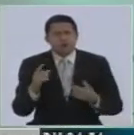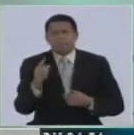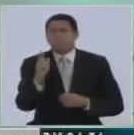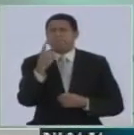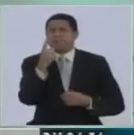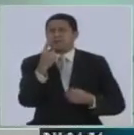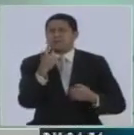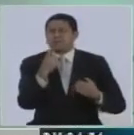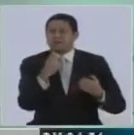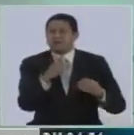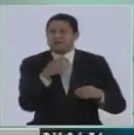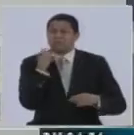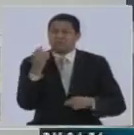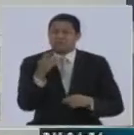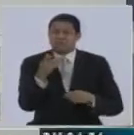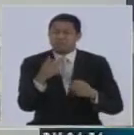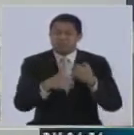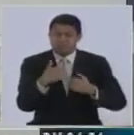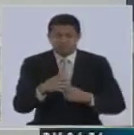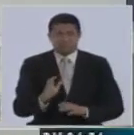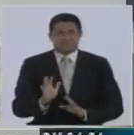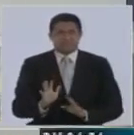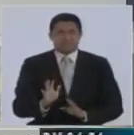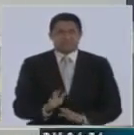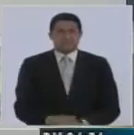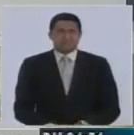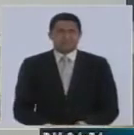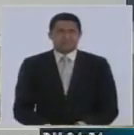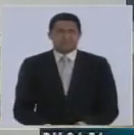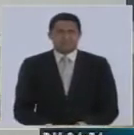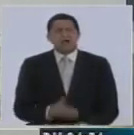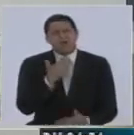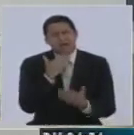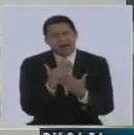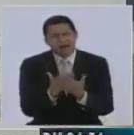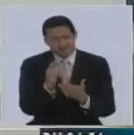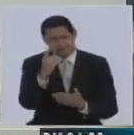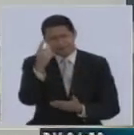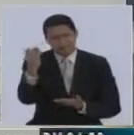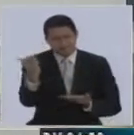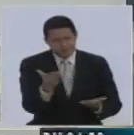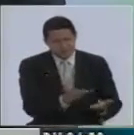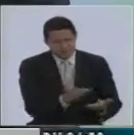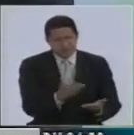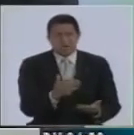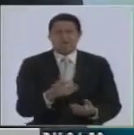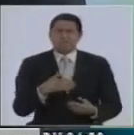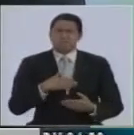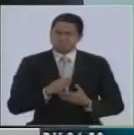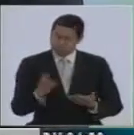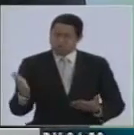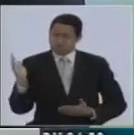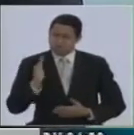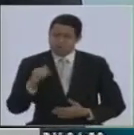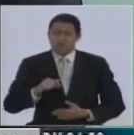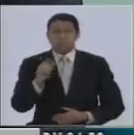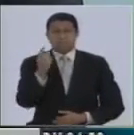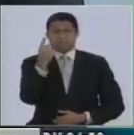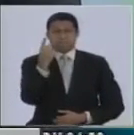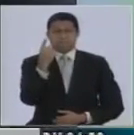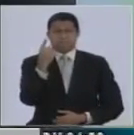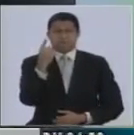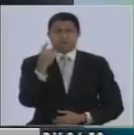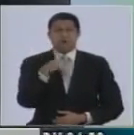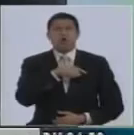consecuencias de esto doctor no de todo muchas gracias por la invitación siempre es un placer venir aquí lo primero es que